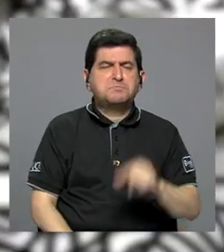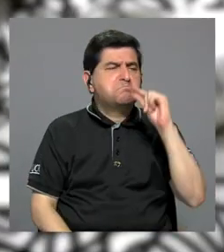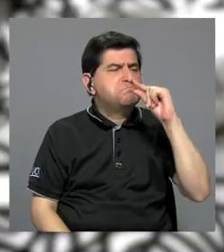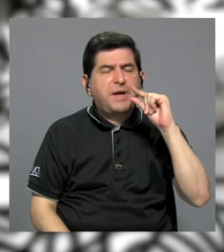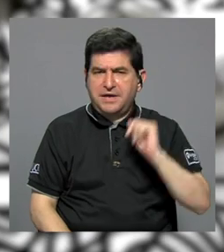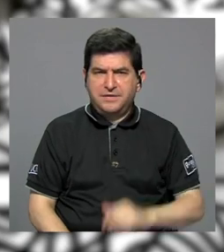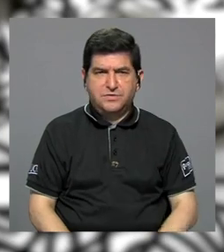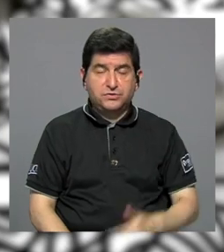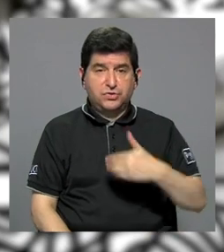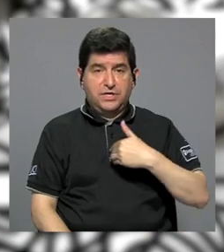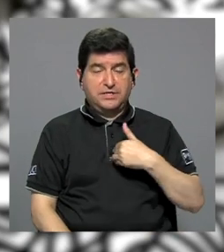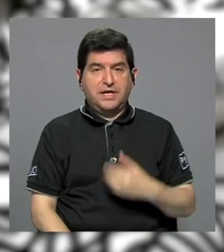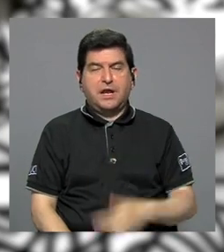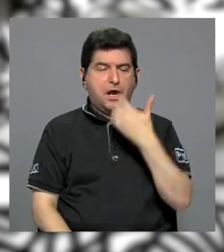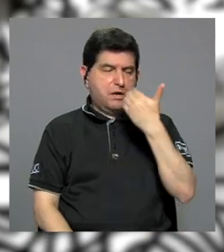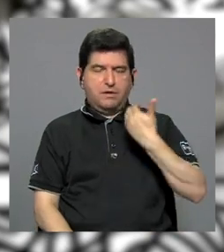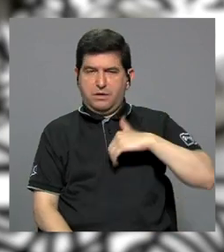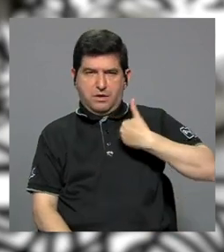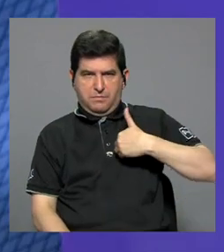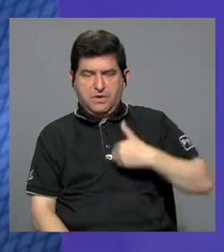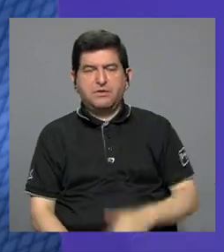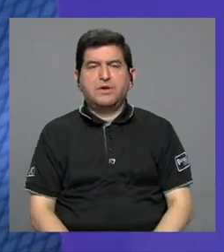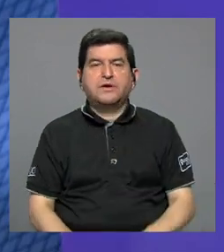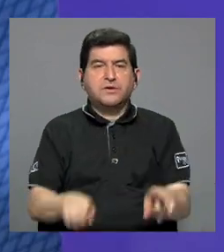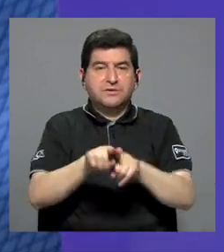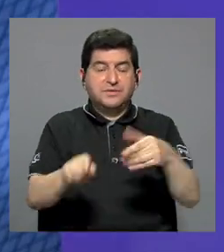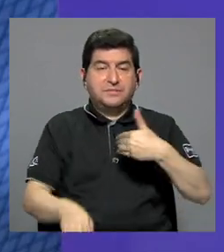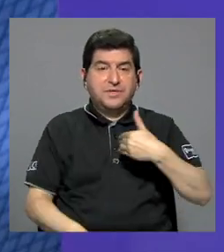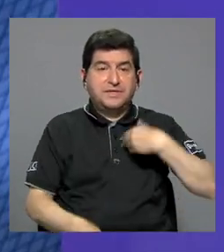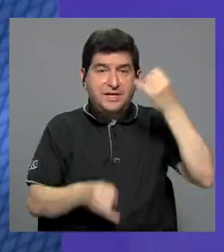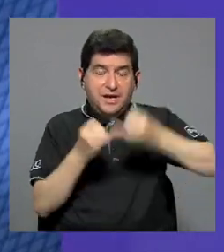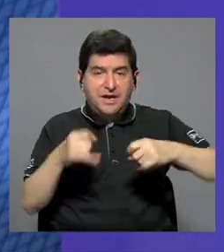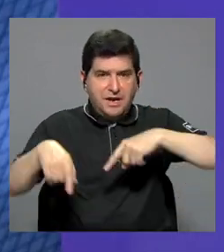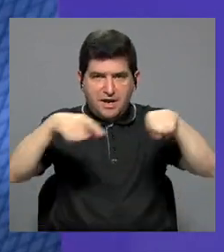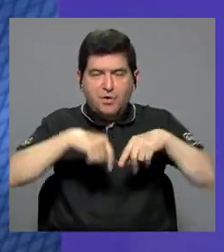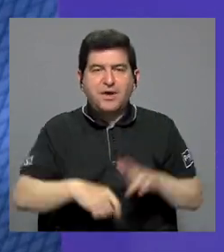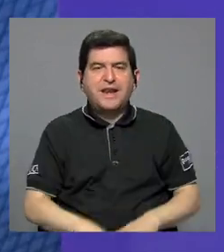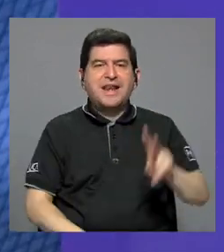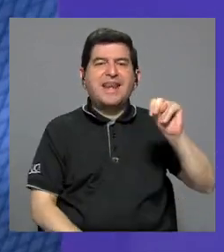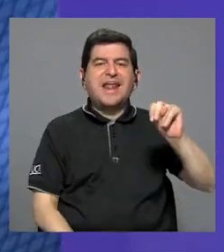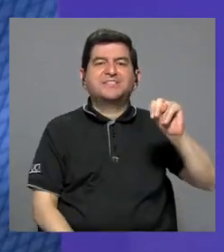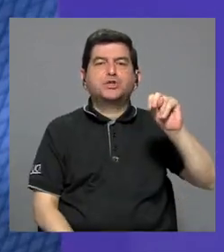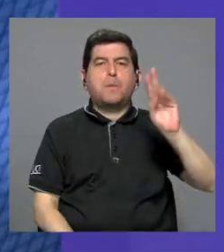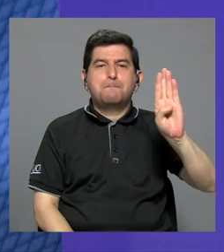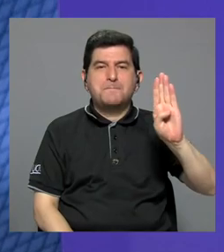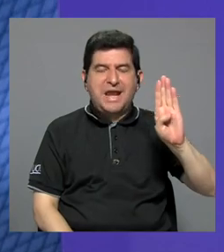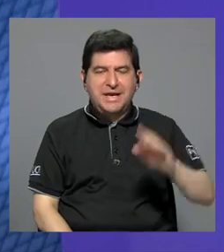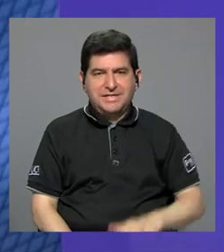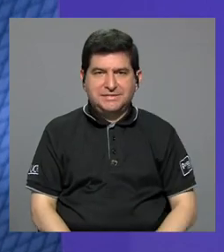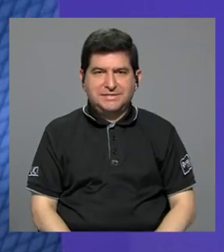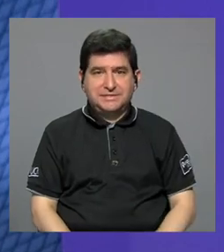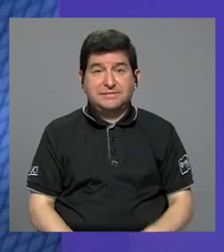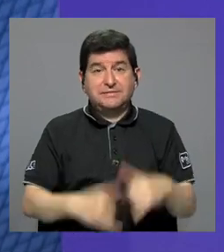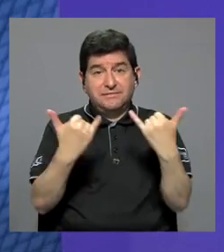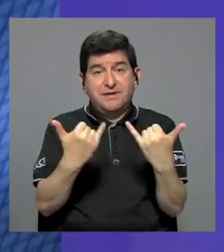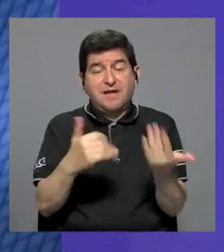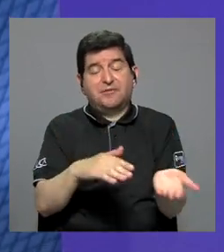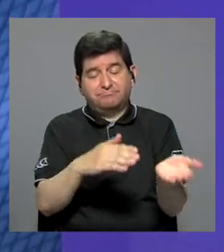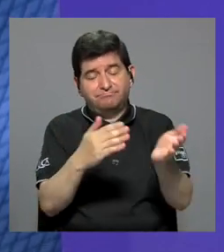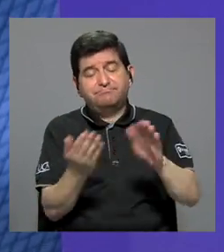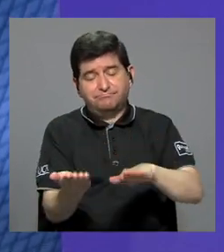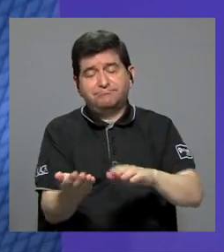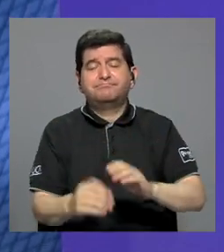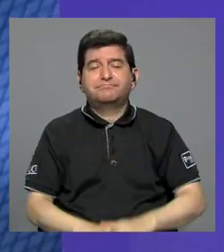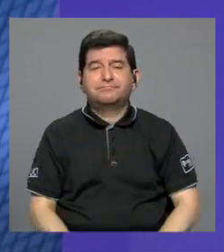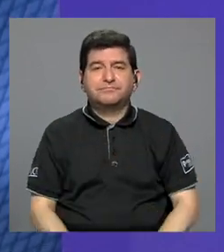muy cortito. Y tenemos el enorme privilegio de haber tenido la última grabación de Nelson Brenes, que ya no está con